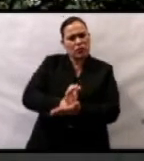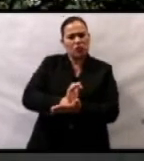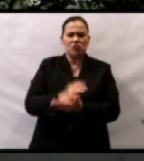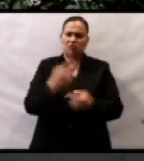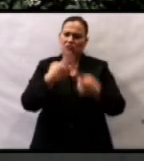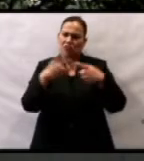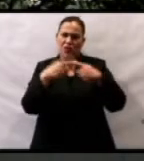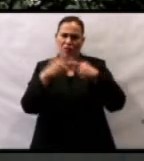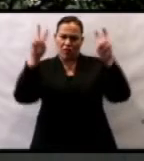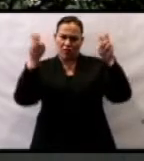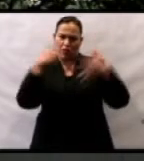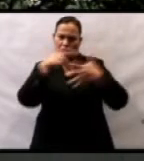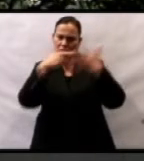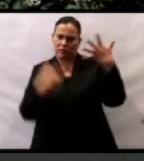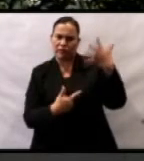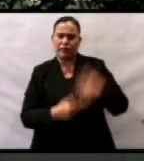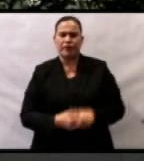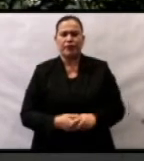otros.